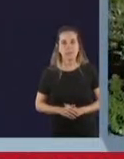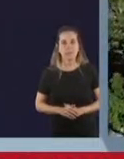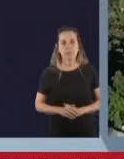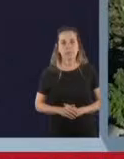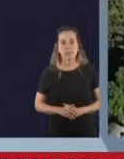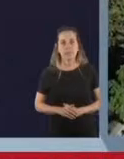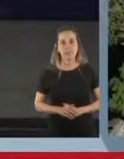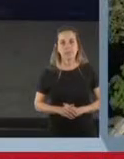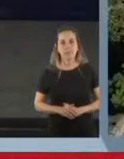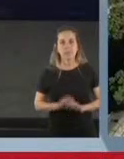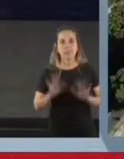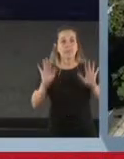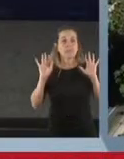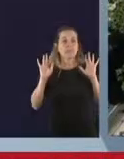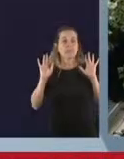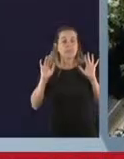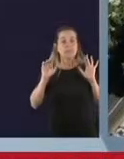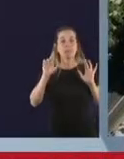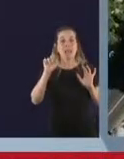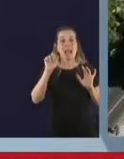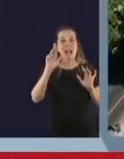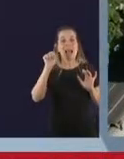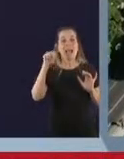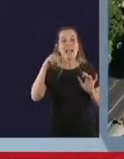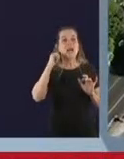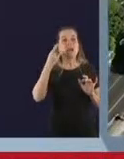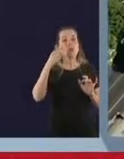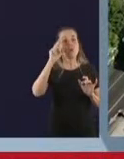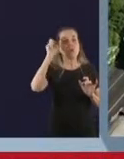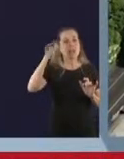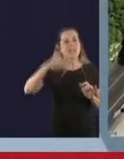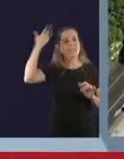corresponden pero Aranguren no pertenece a este